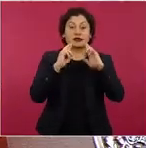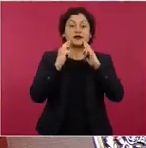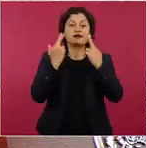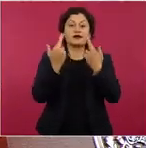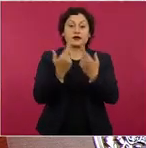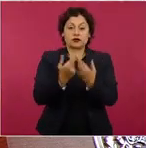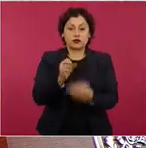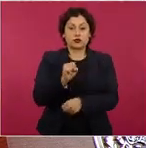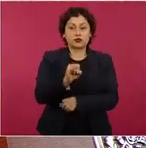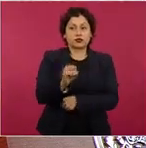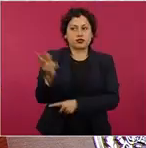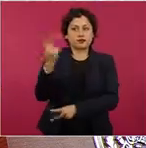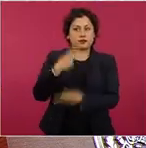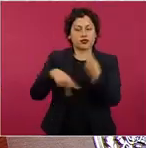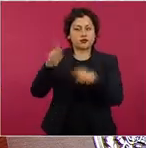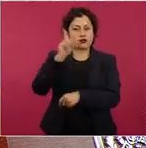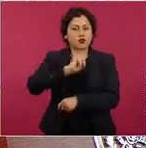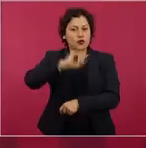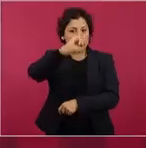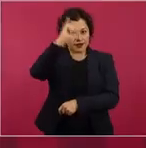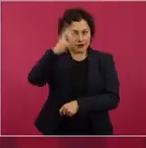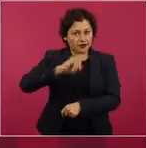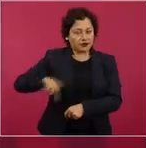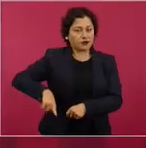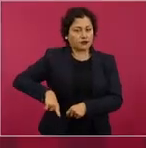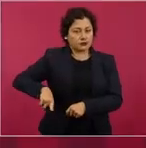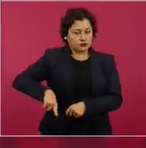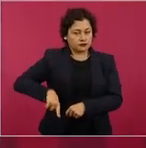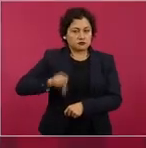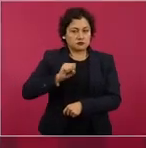Va a estar la jefa de gobierno.